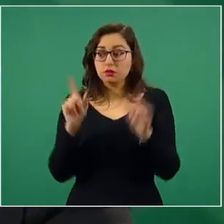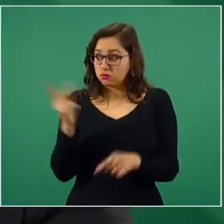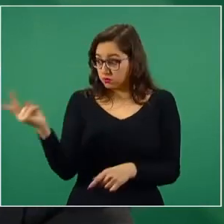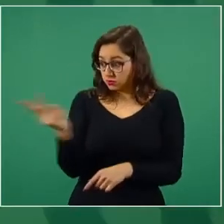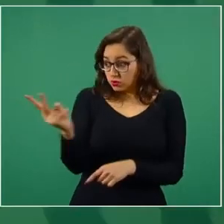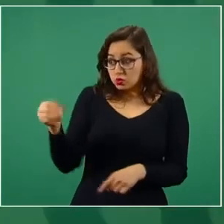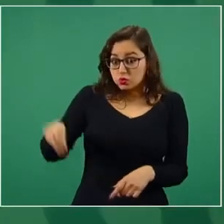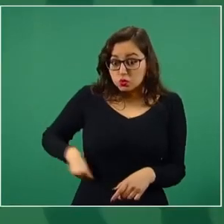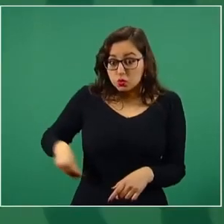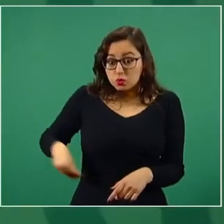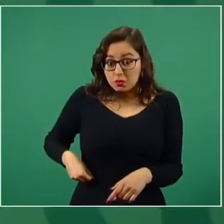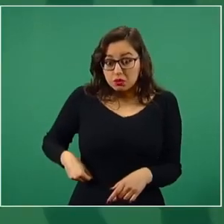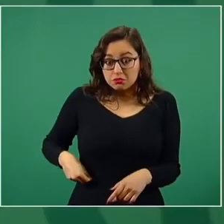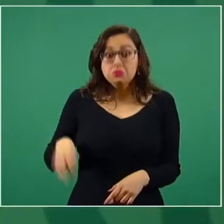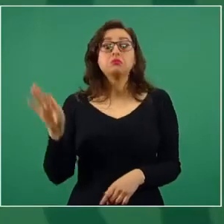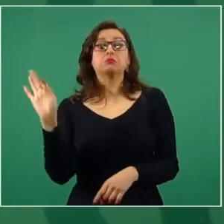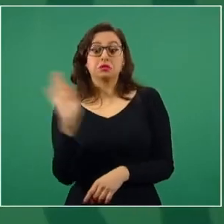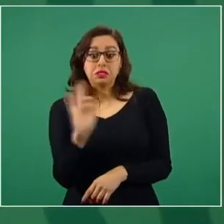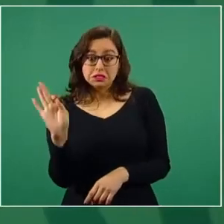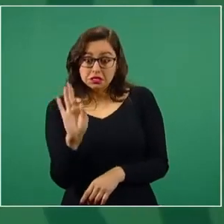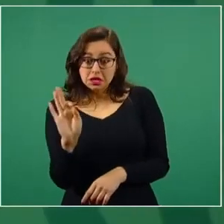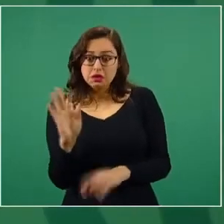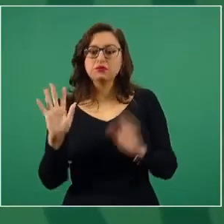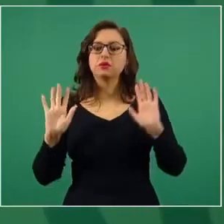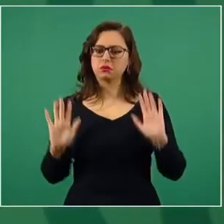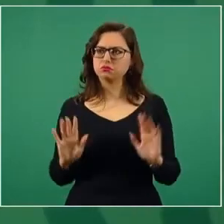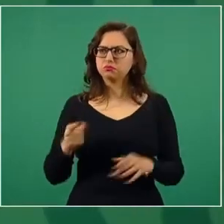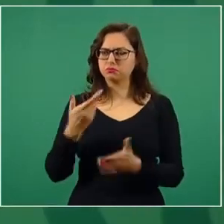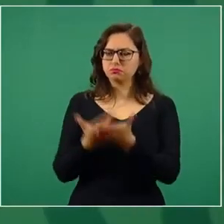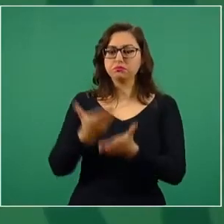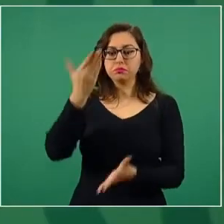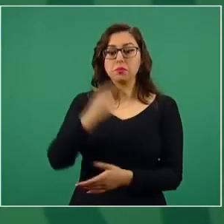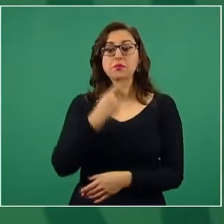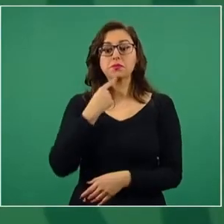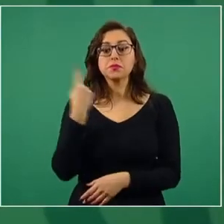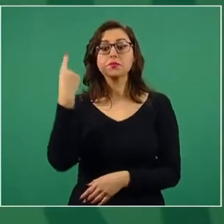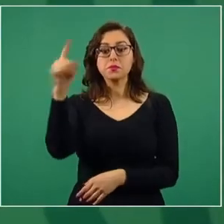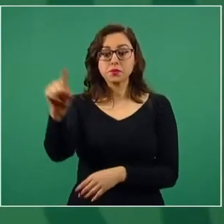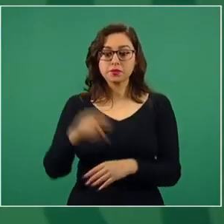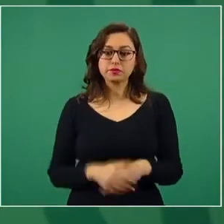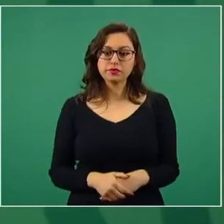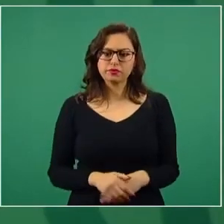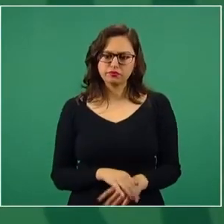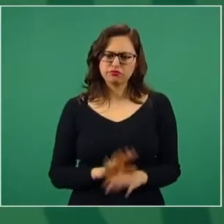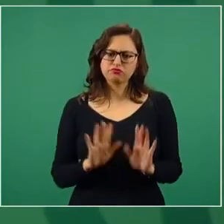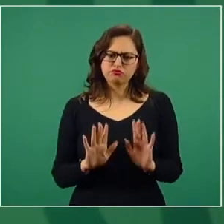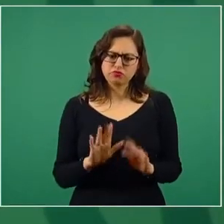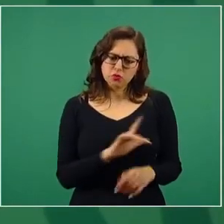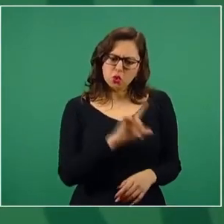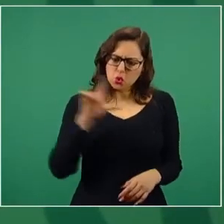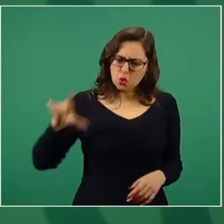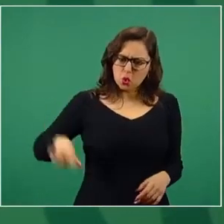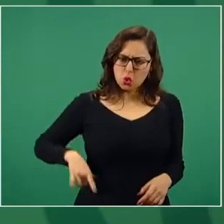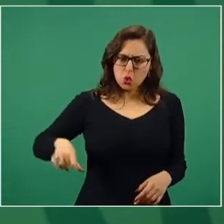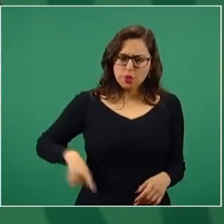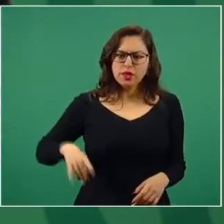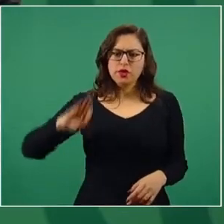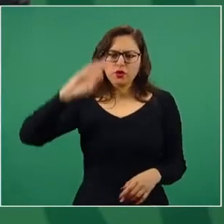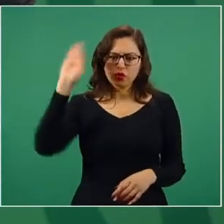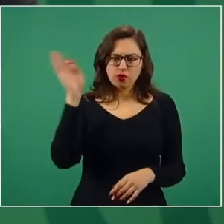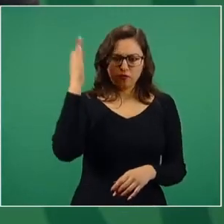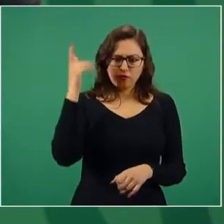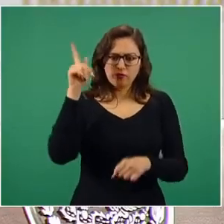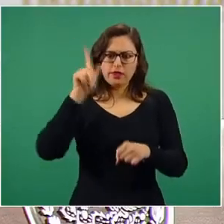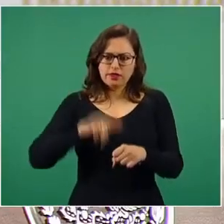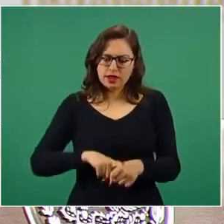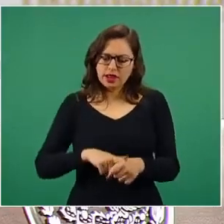presuntos responsables. Una cosa es lo que estamos haciendo nosotros de